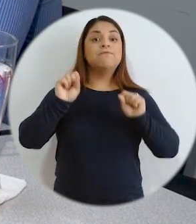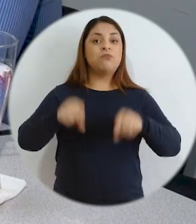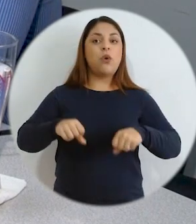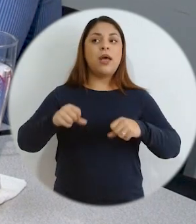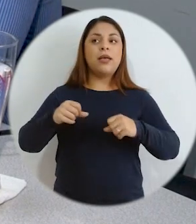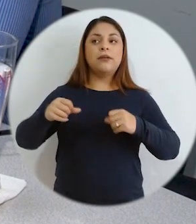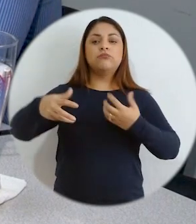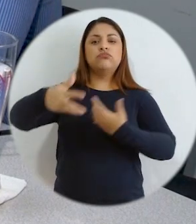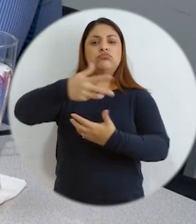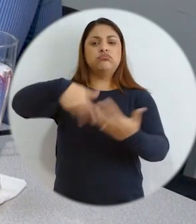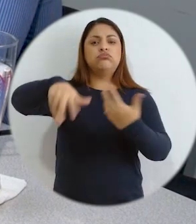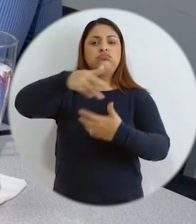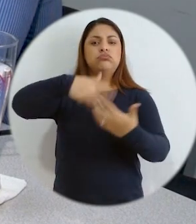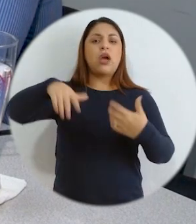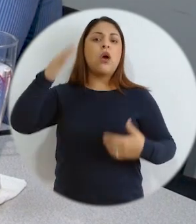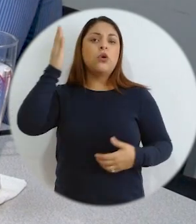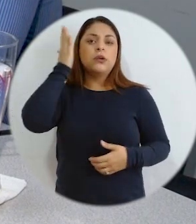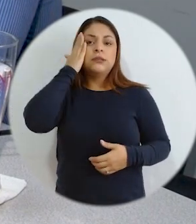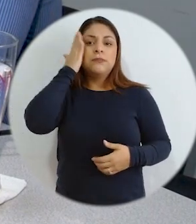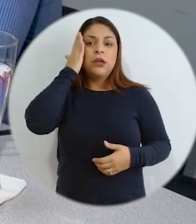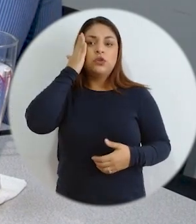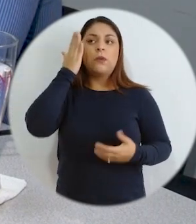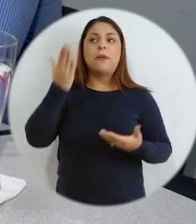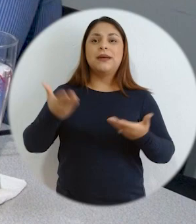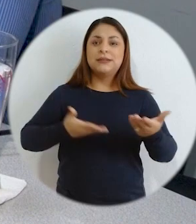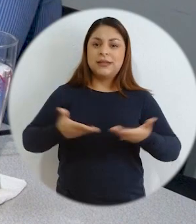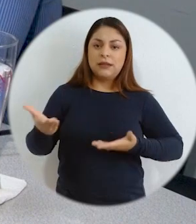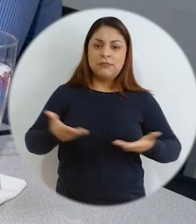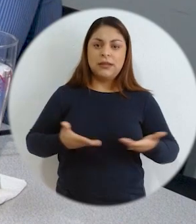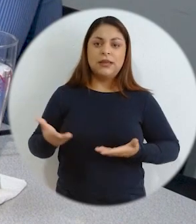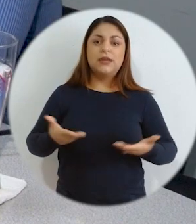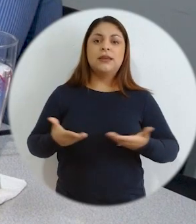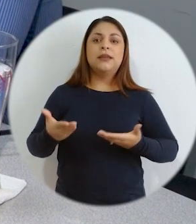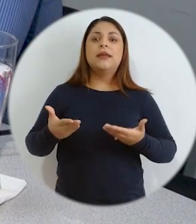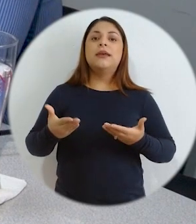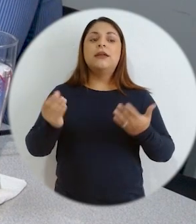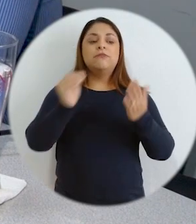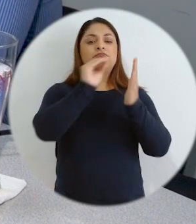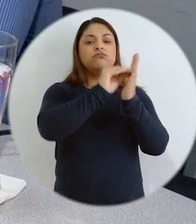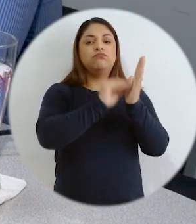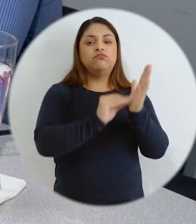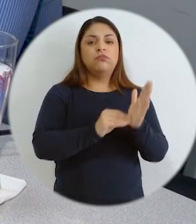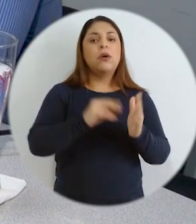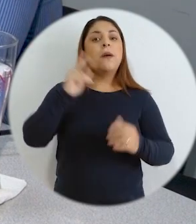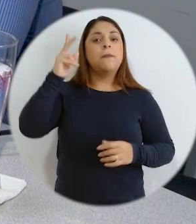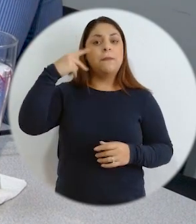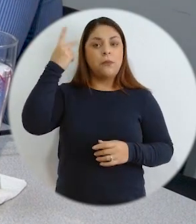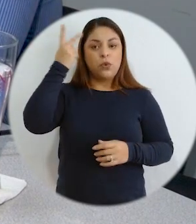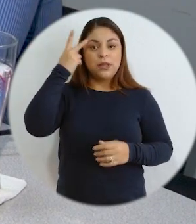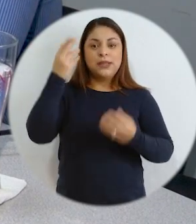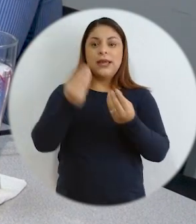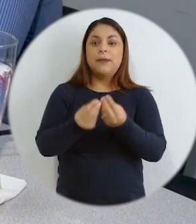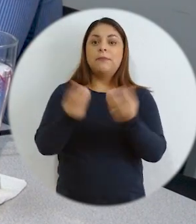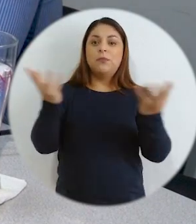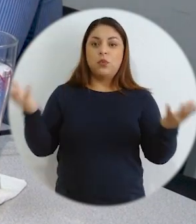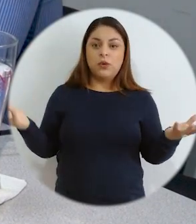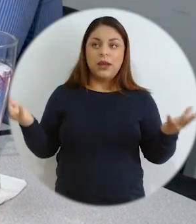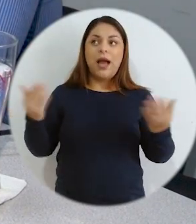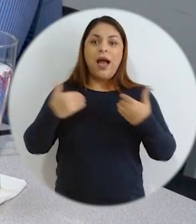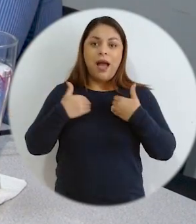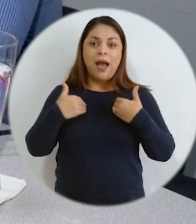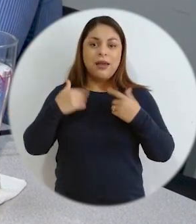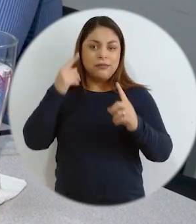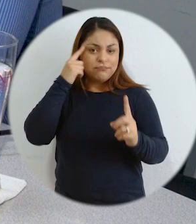que permita no solo la generación de conocimientos, sino esos conocimientos al servicio también de la formulación de política